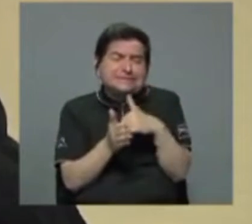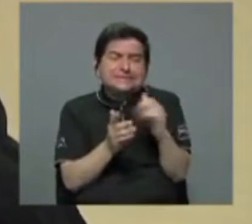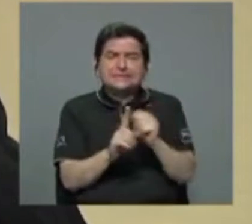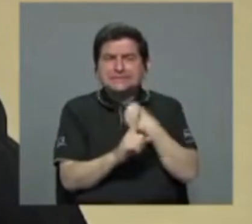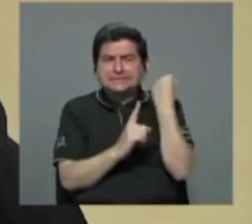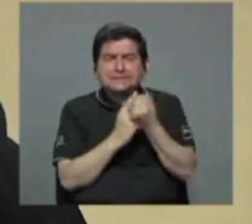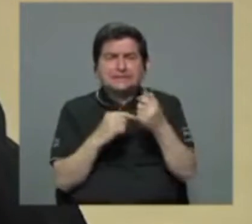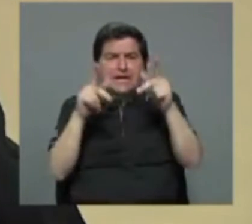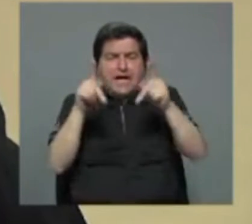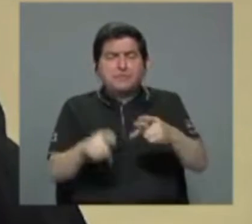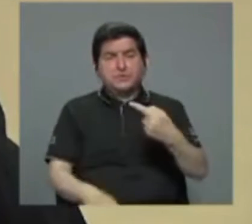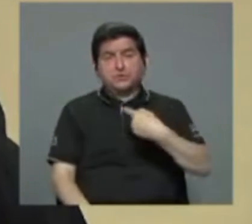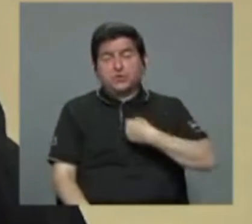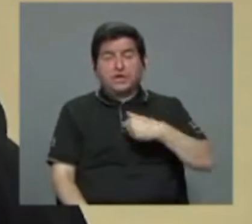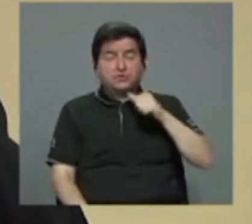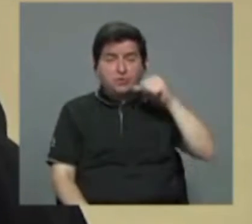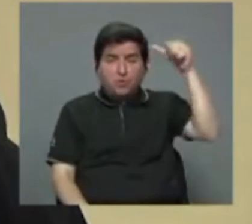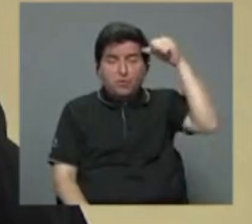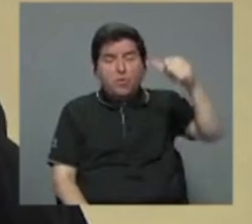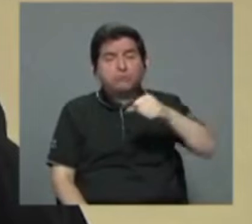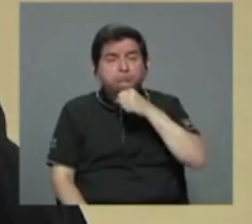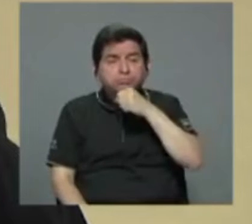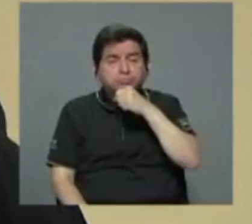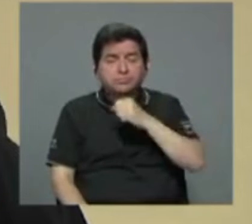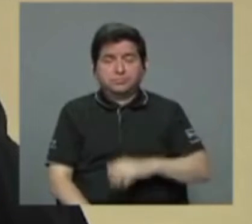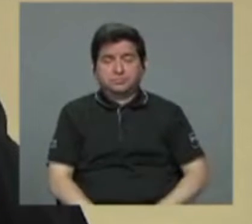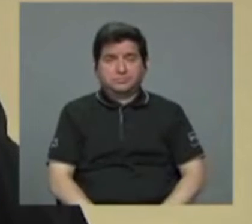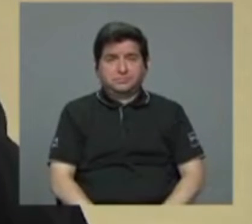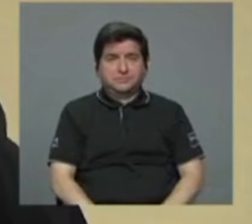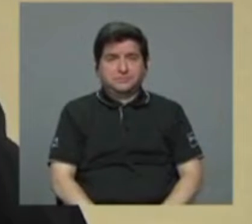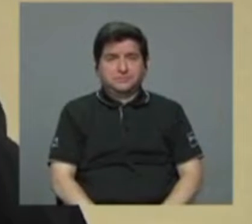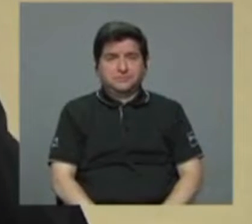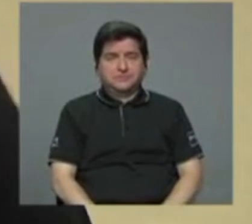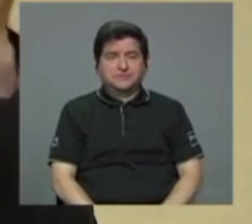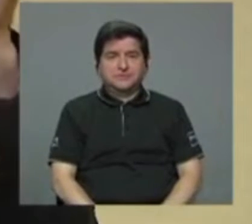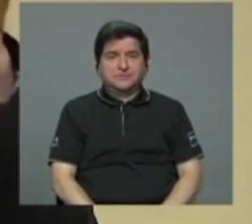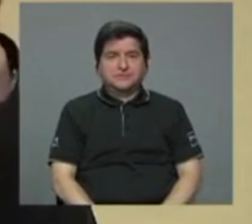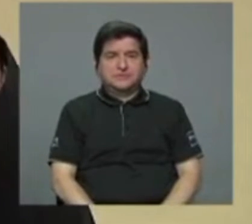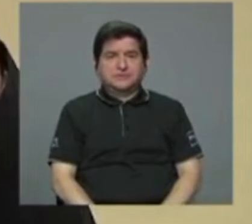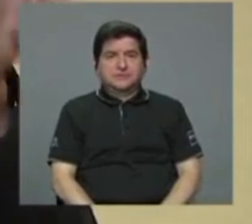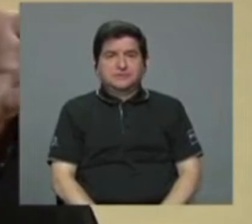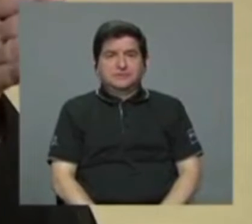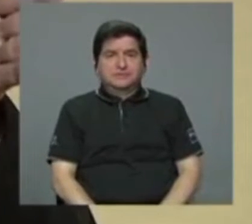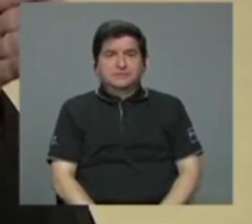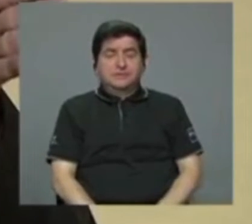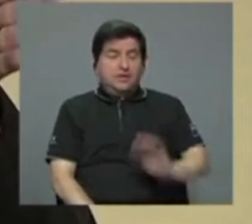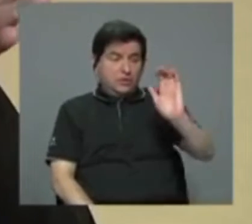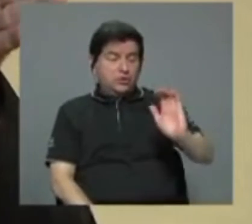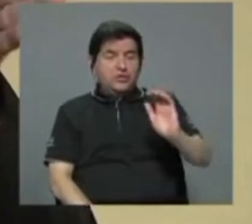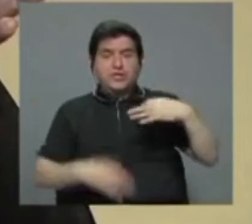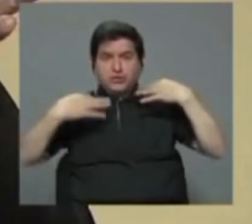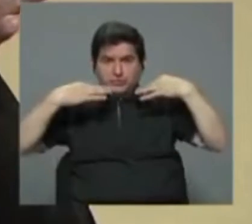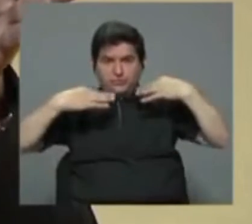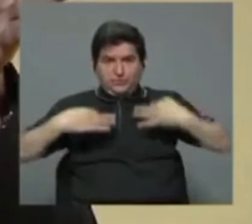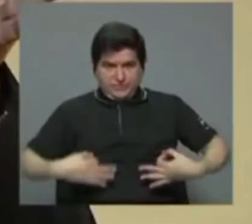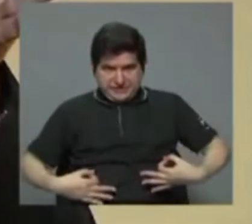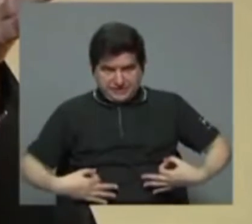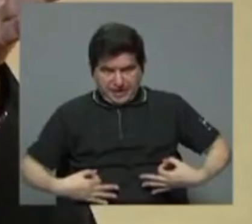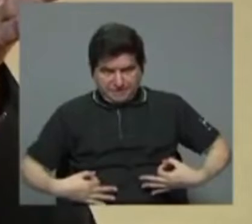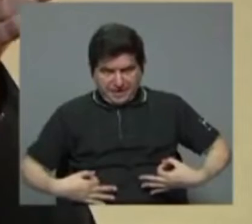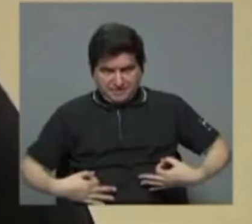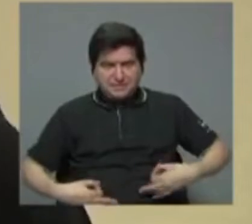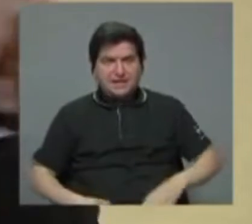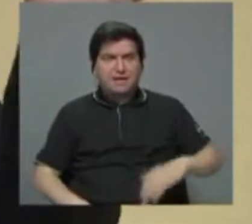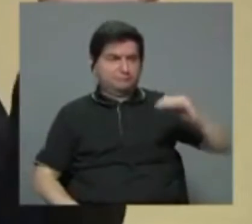que la gente como yo, los ancianos, porque son físicamente más, no solo